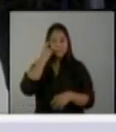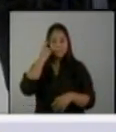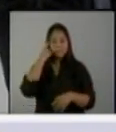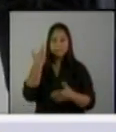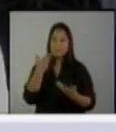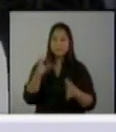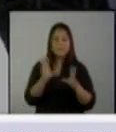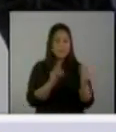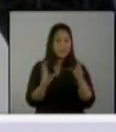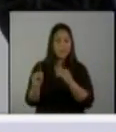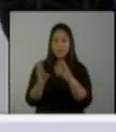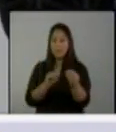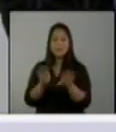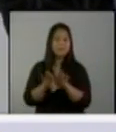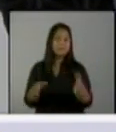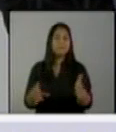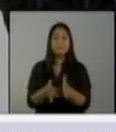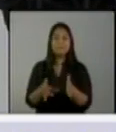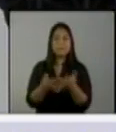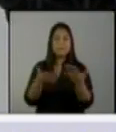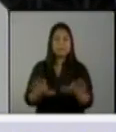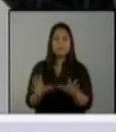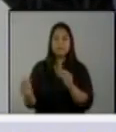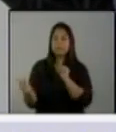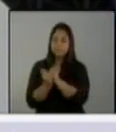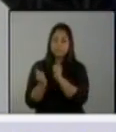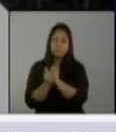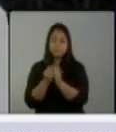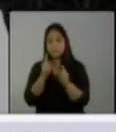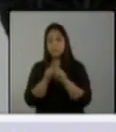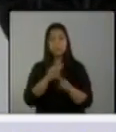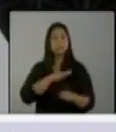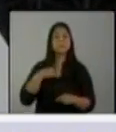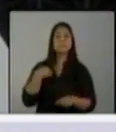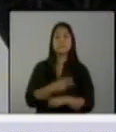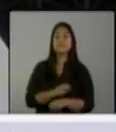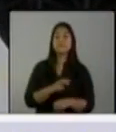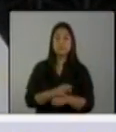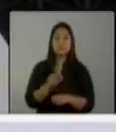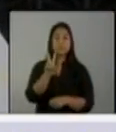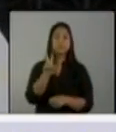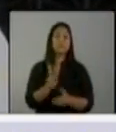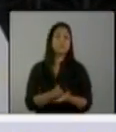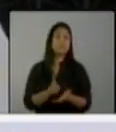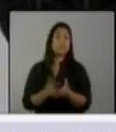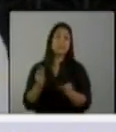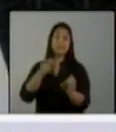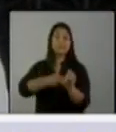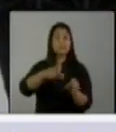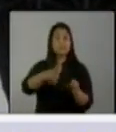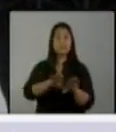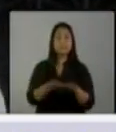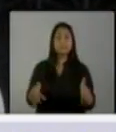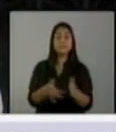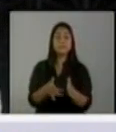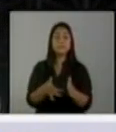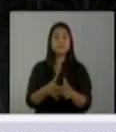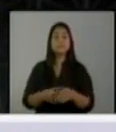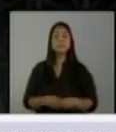mesa técnica y estuvo pendiente con nosotros el ministro de Agricultura en dos oportunidades, lo tuvimos en la mesa